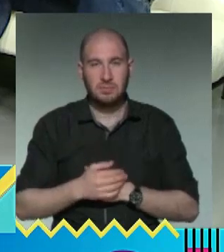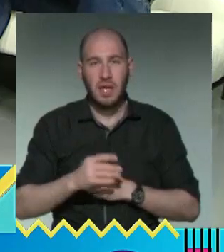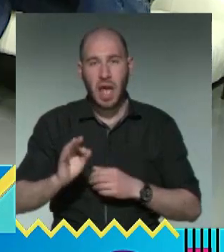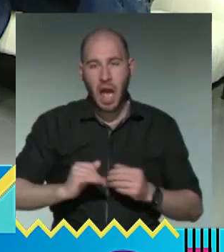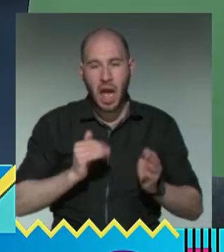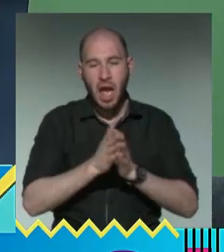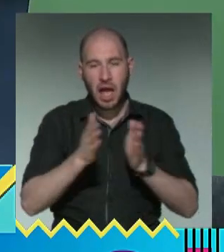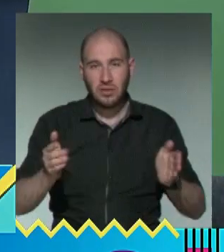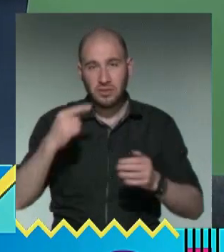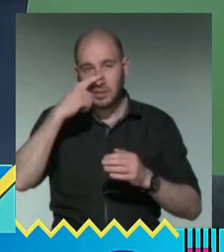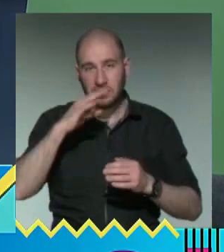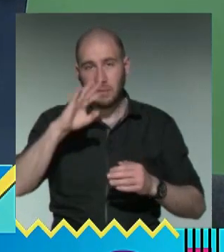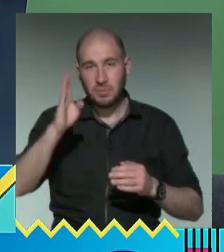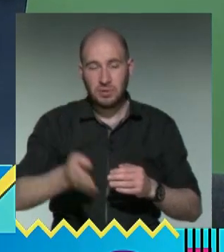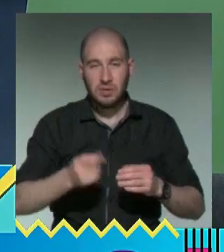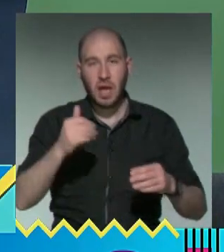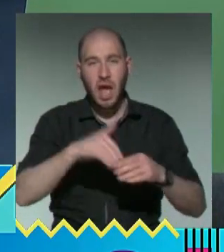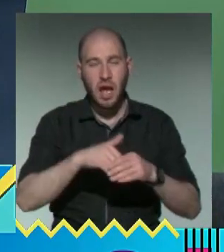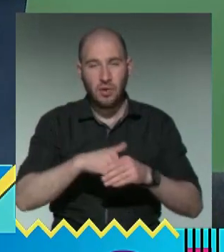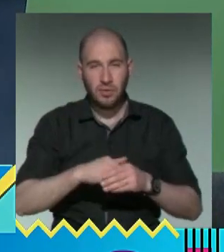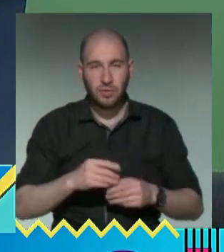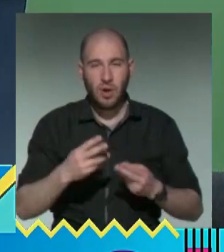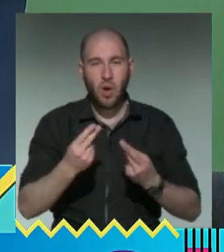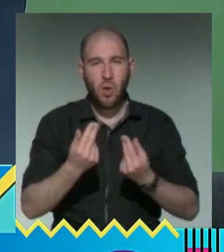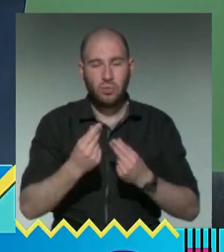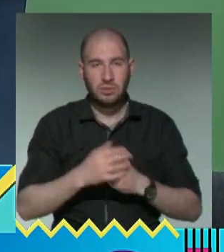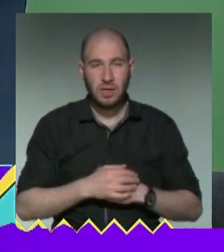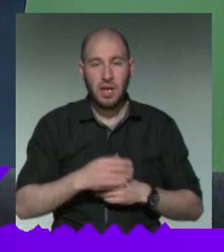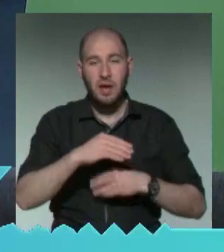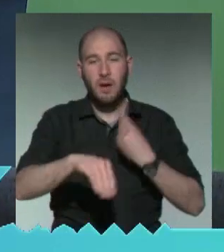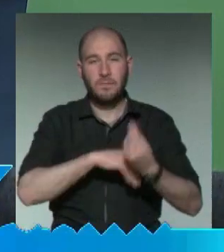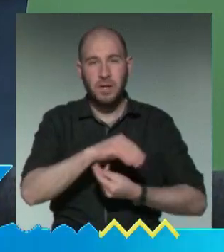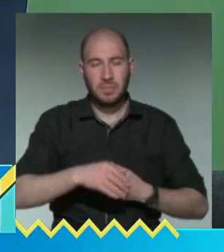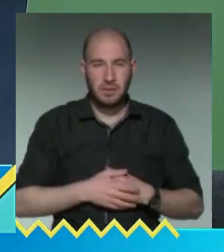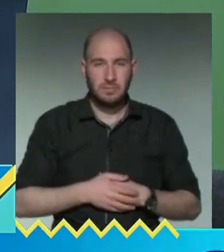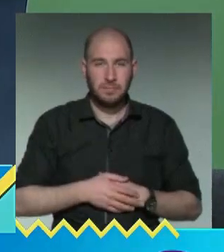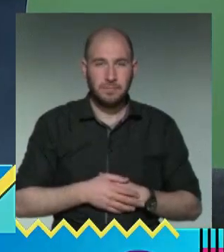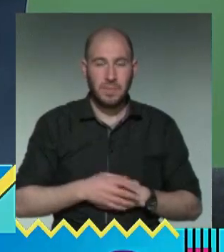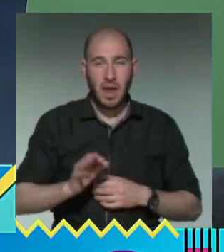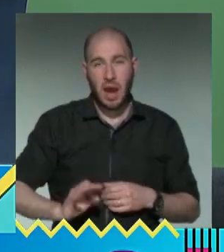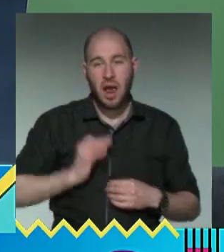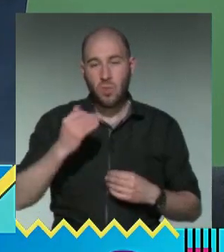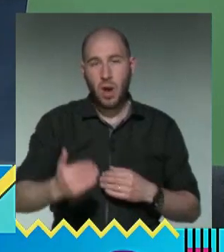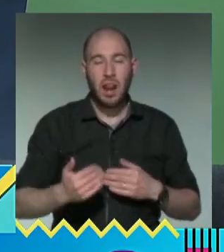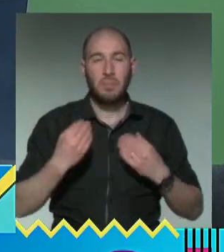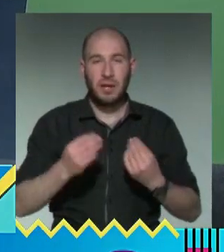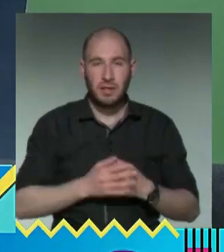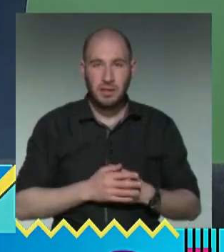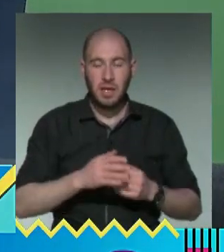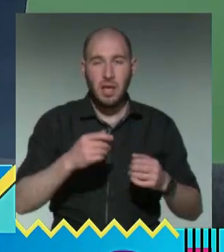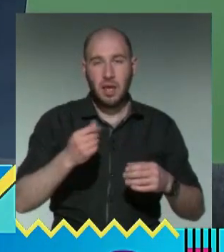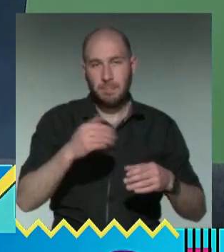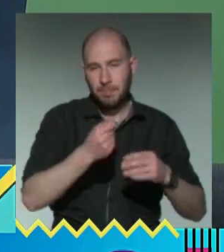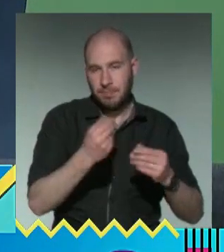el año vas a tener un 70% de ahorro de lo que usa una familia anualmente, tanto para bolsillo